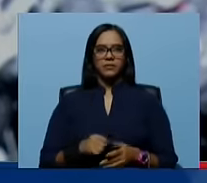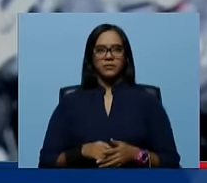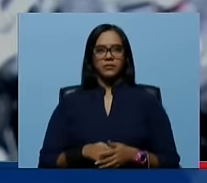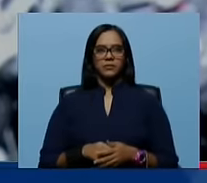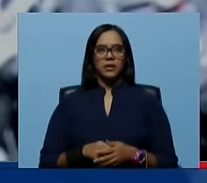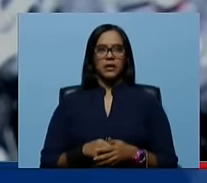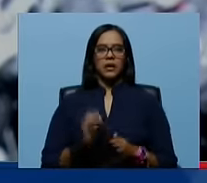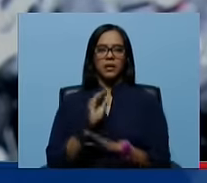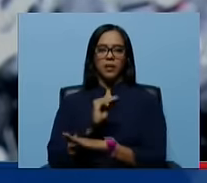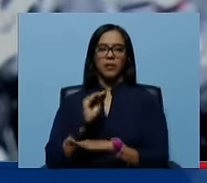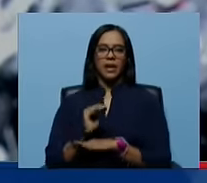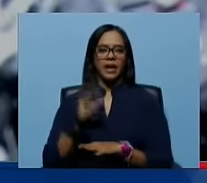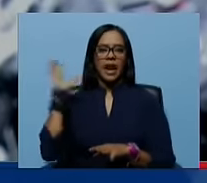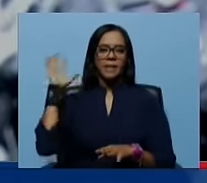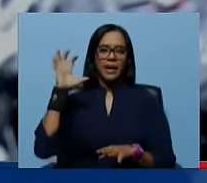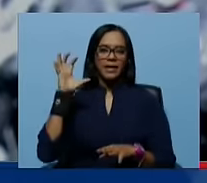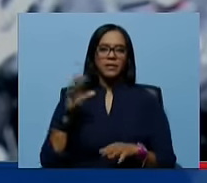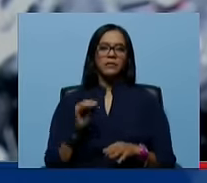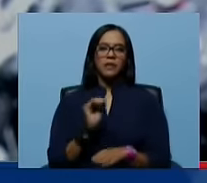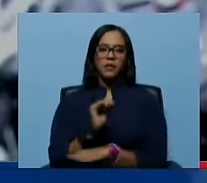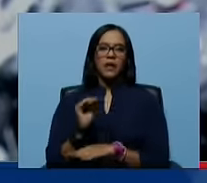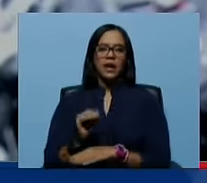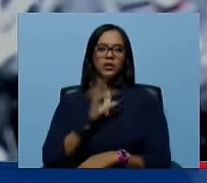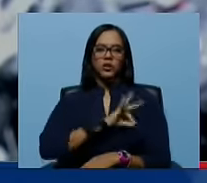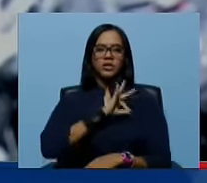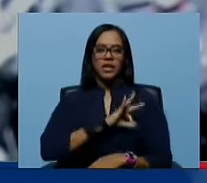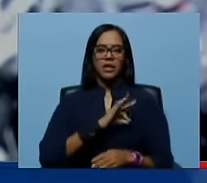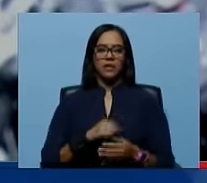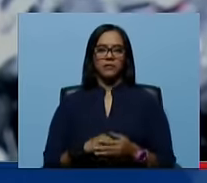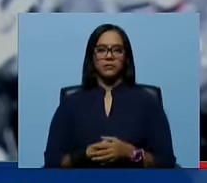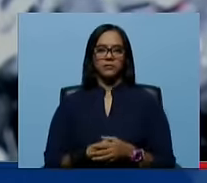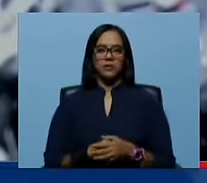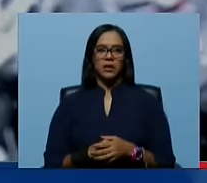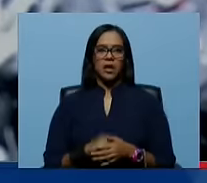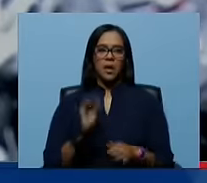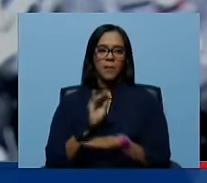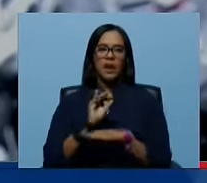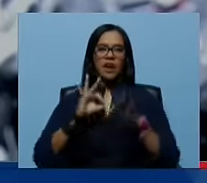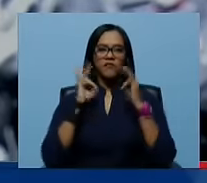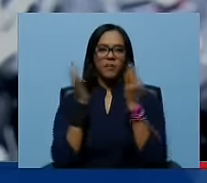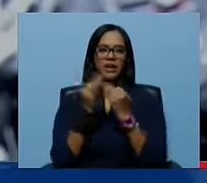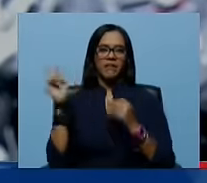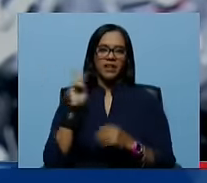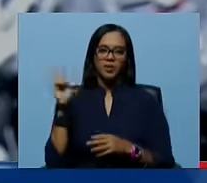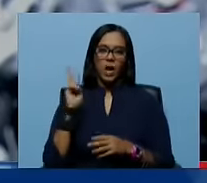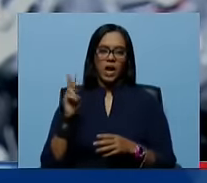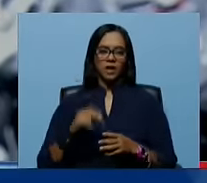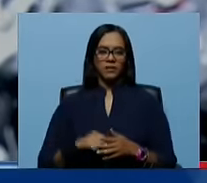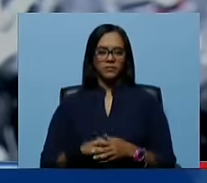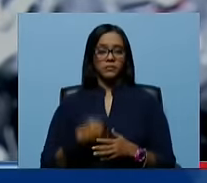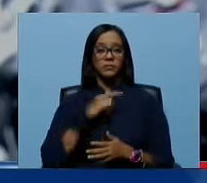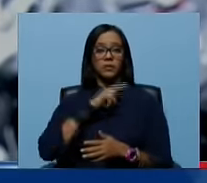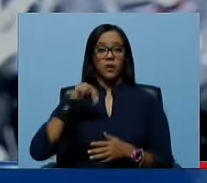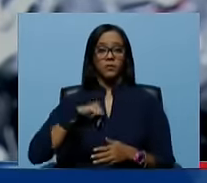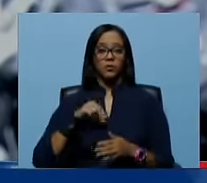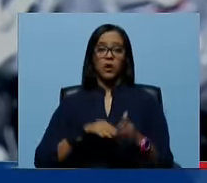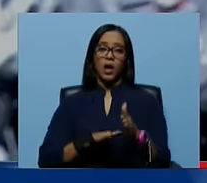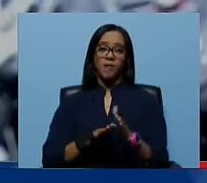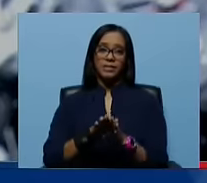de proteger al país, de proteger la sociedad, de proteger la familia venezolana. Y nosotros